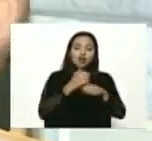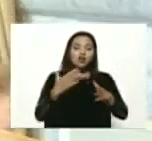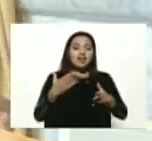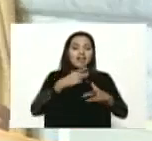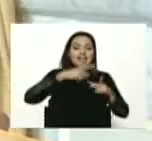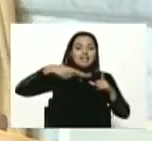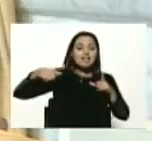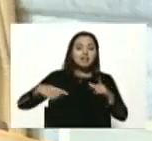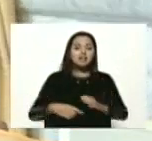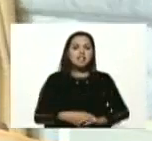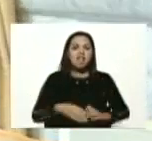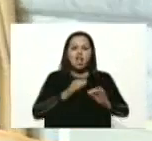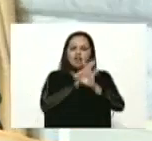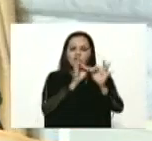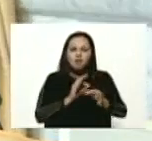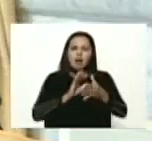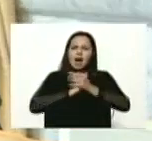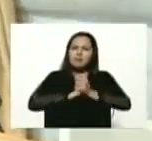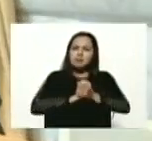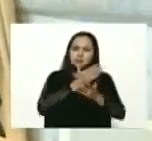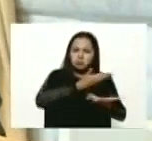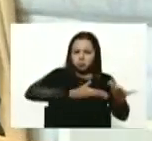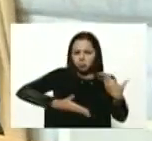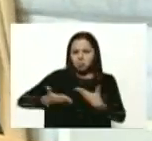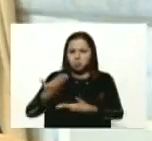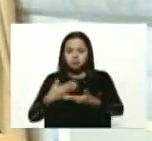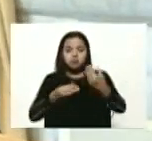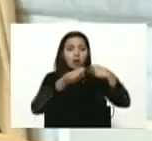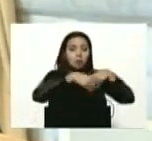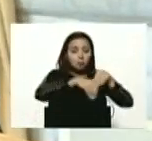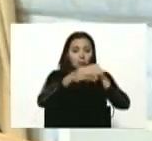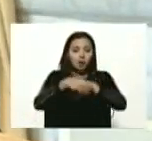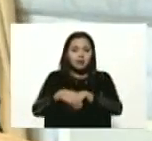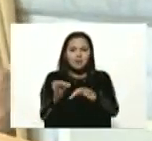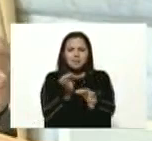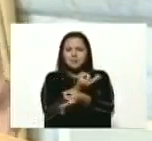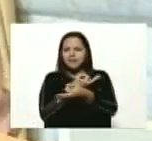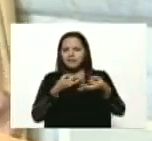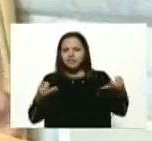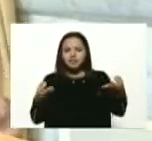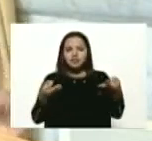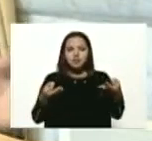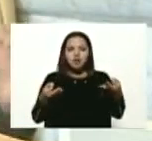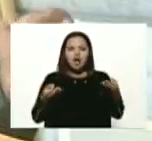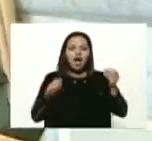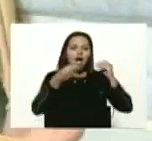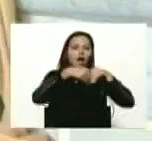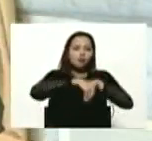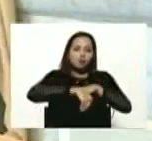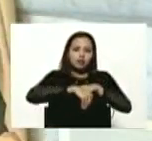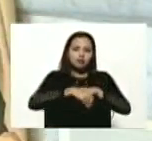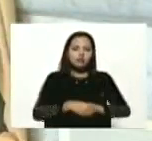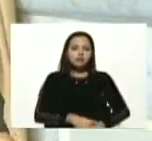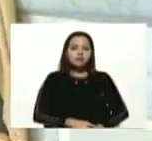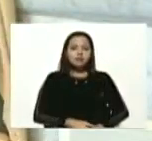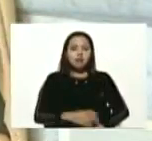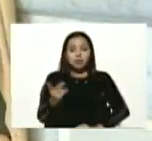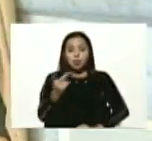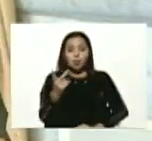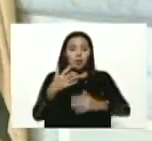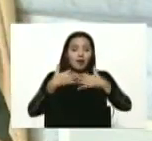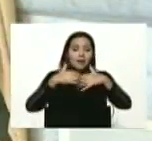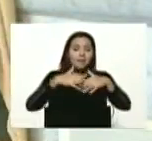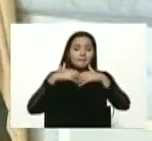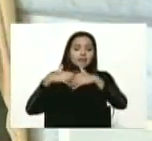manera amistosa, en perfecto acuerdo con estas empresas